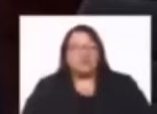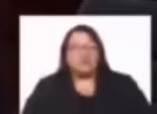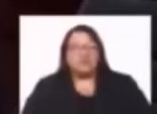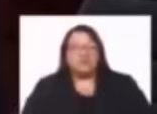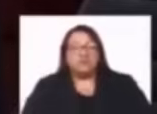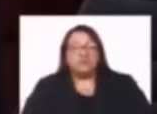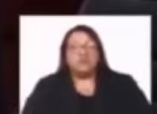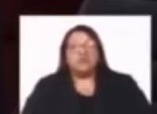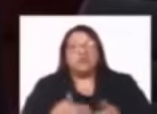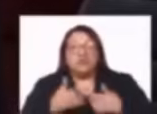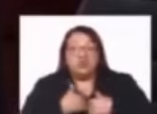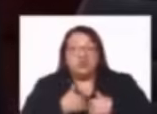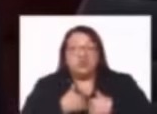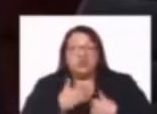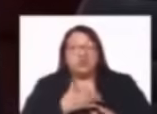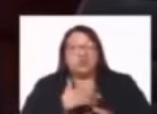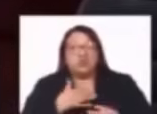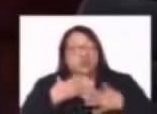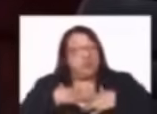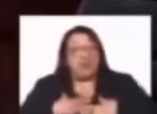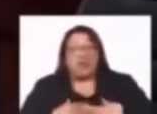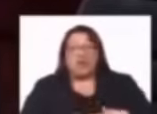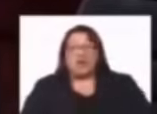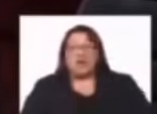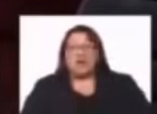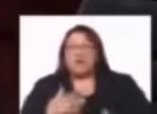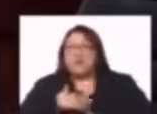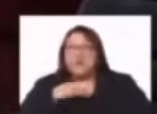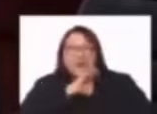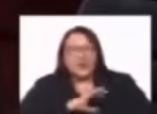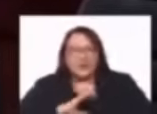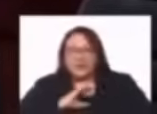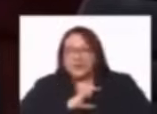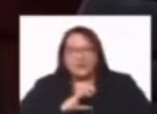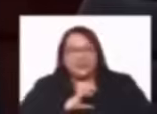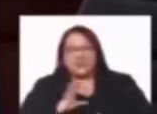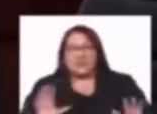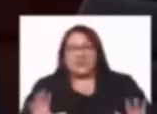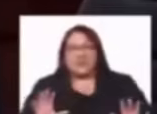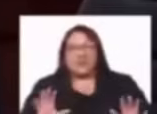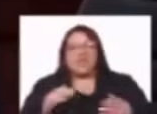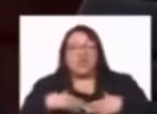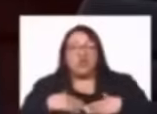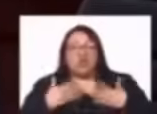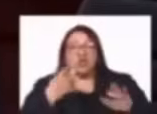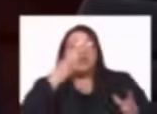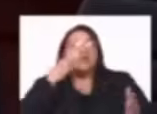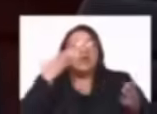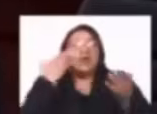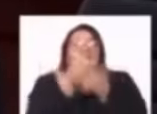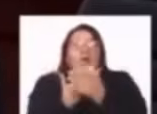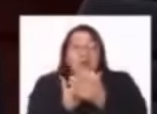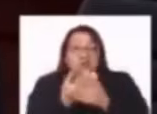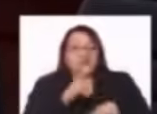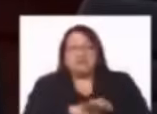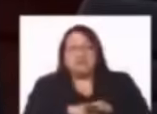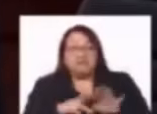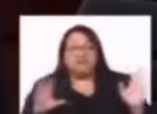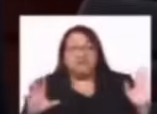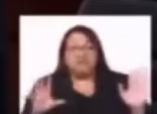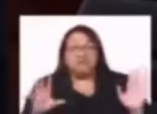estoy tranquila con mi conciencia y doy la cara afrontando